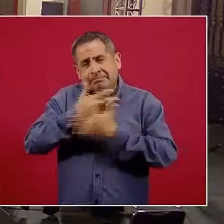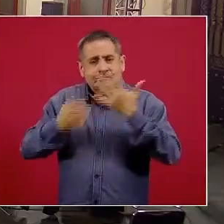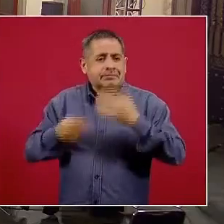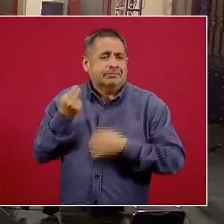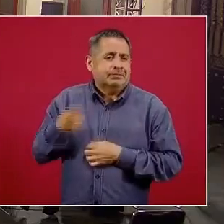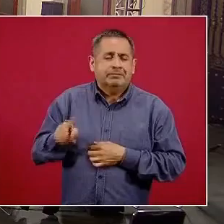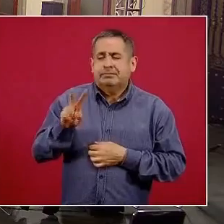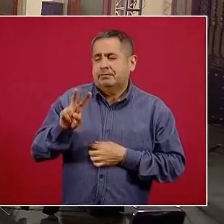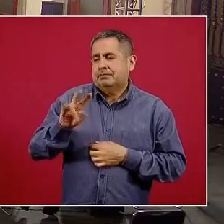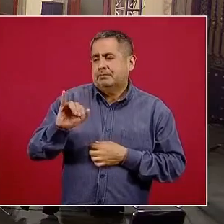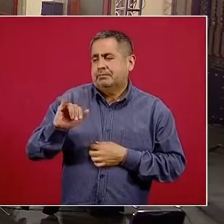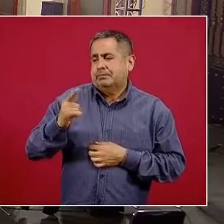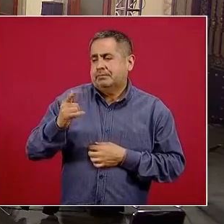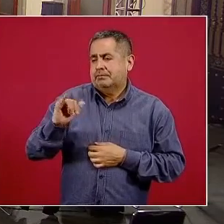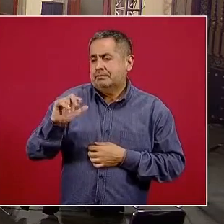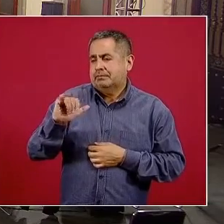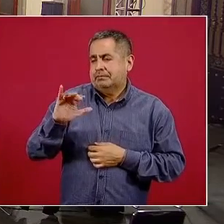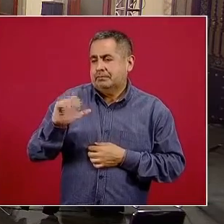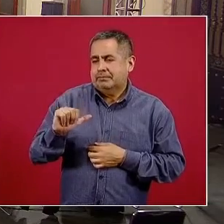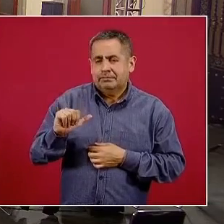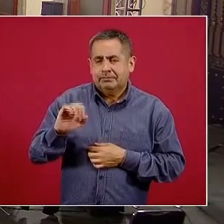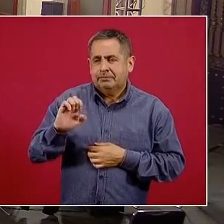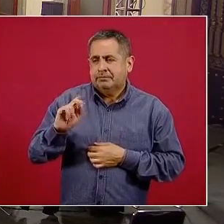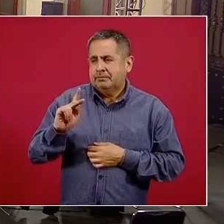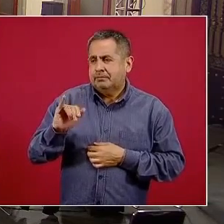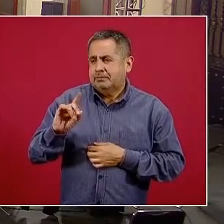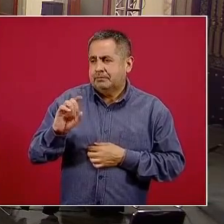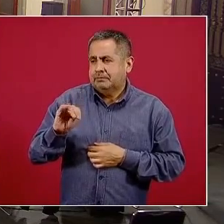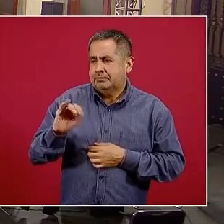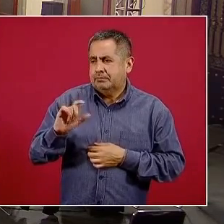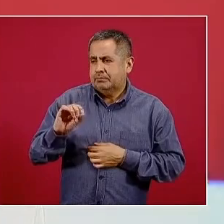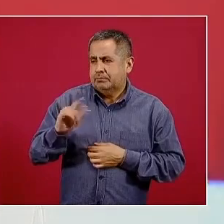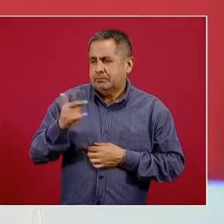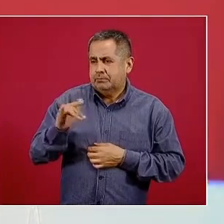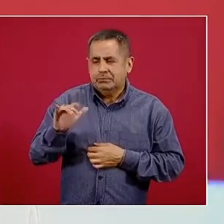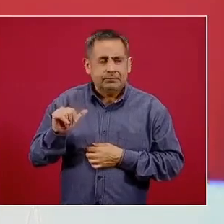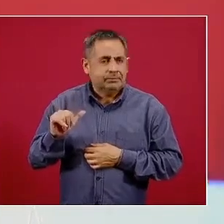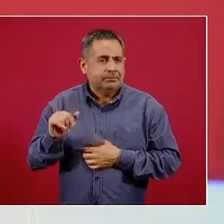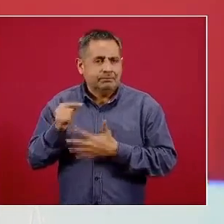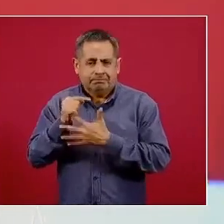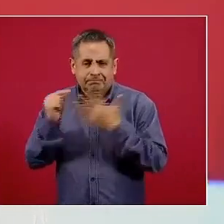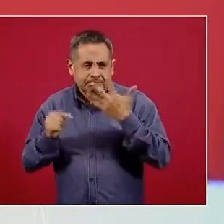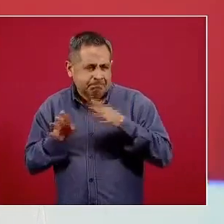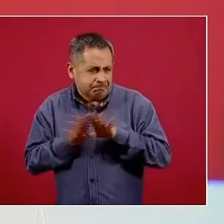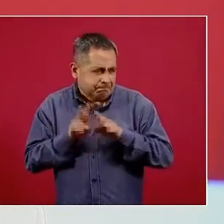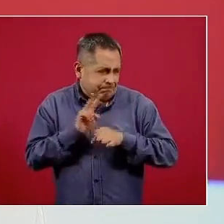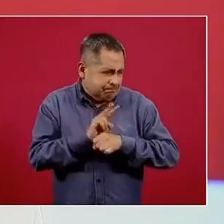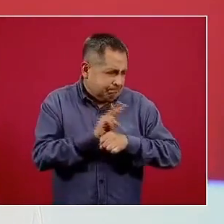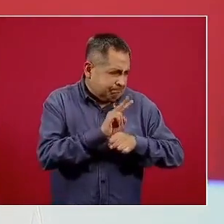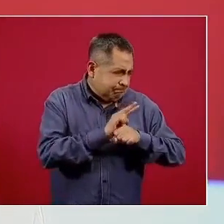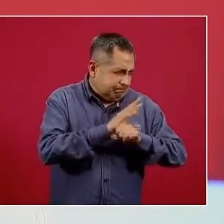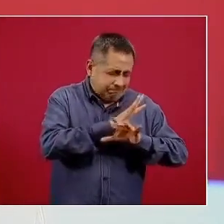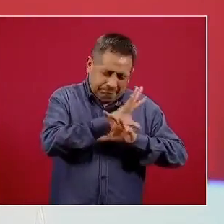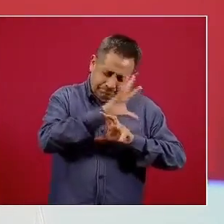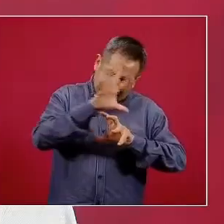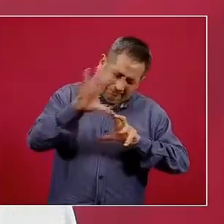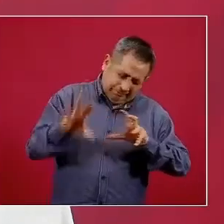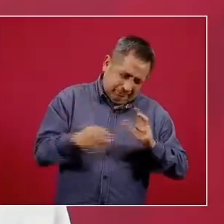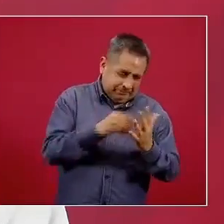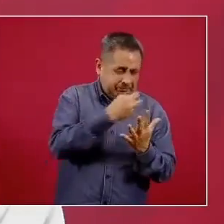materia técnica que es fundamental para conducir con evidencia científica